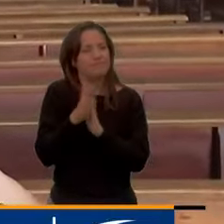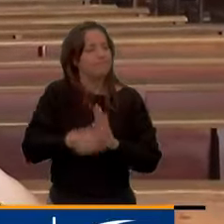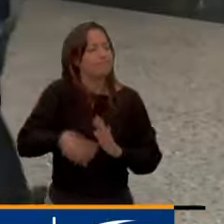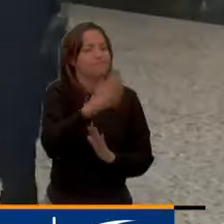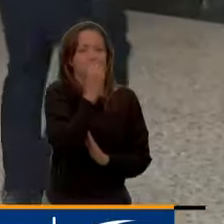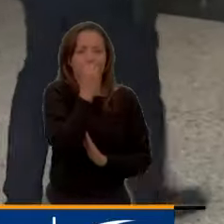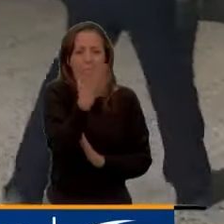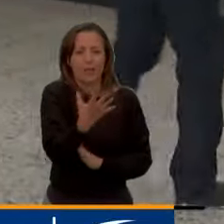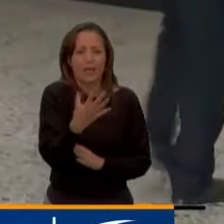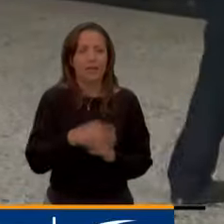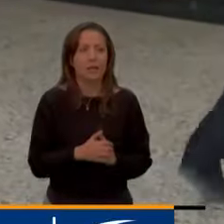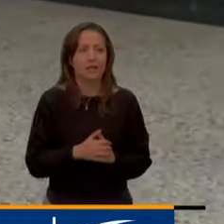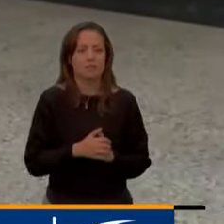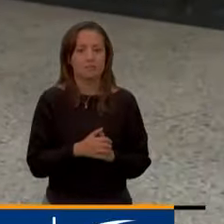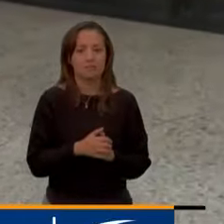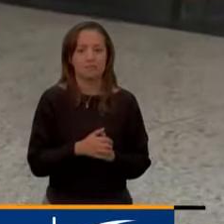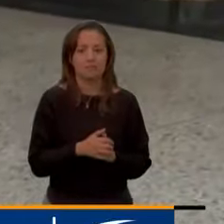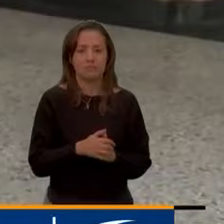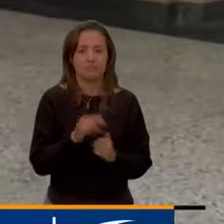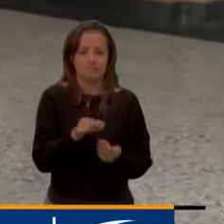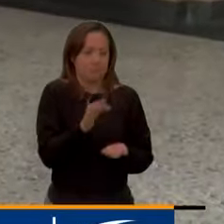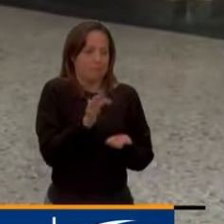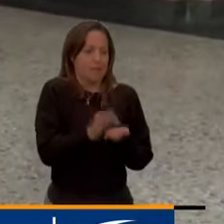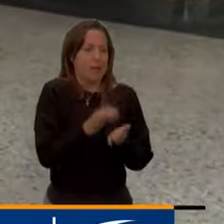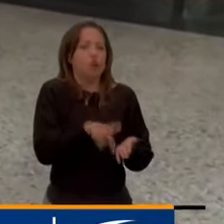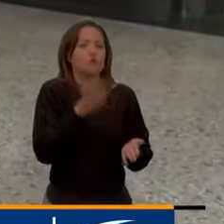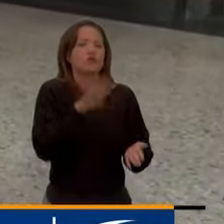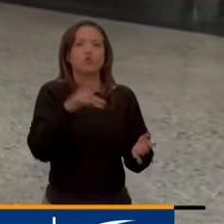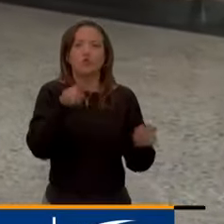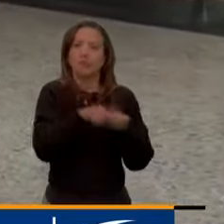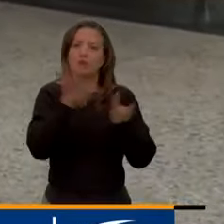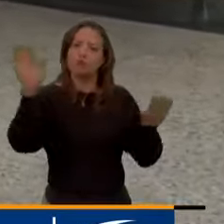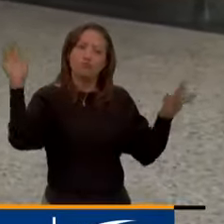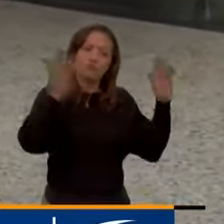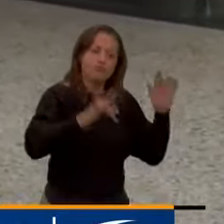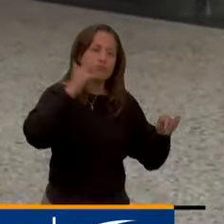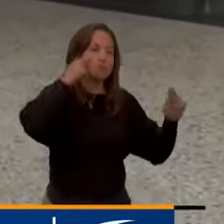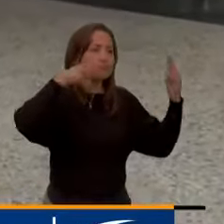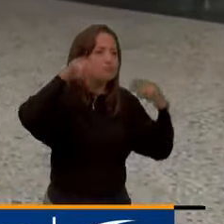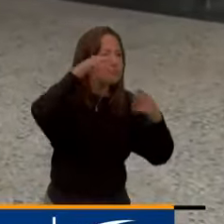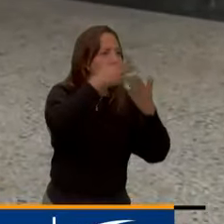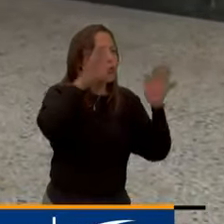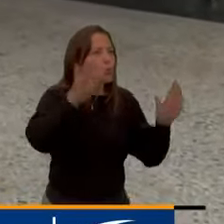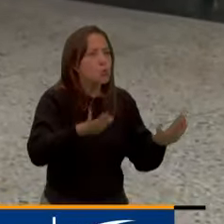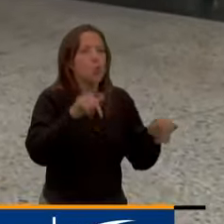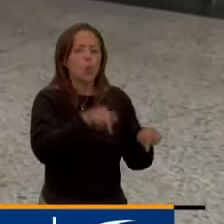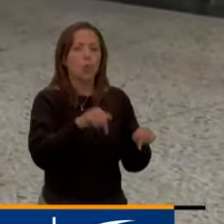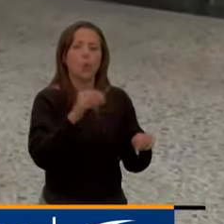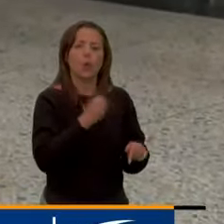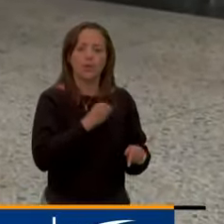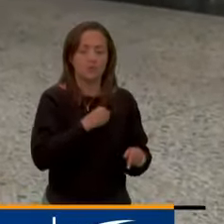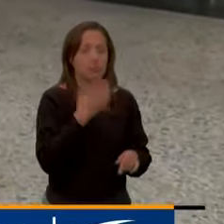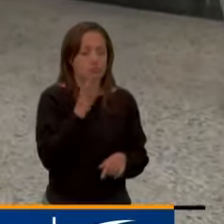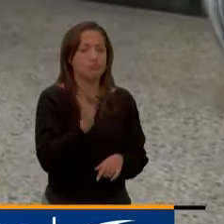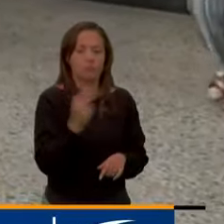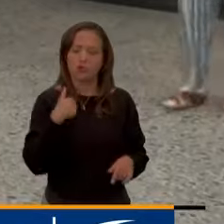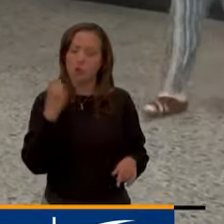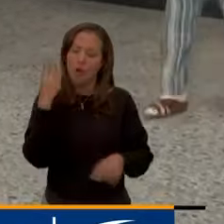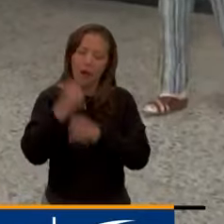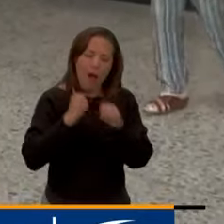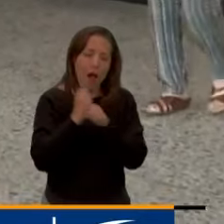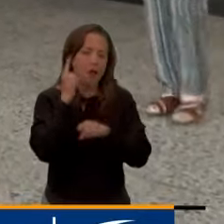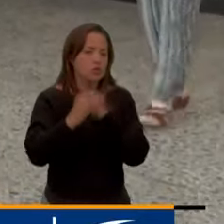lindo. Una capital del turismo religioso, es cierto. Yo vengo varios años acá y igual,